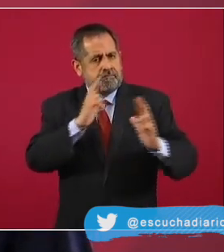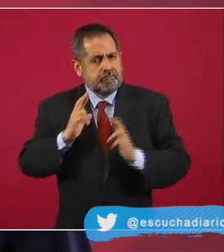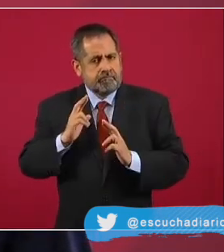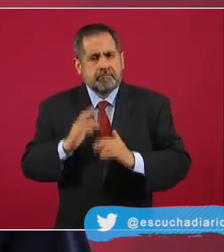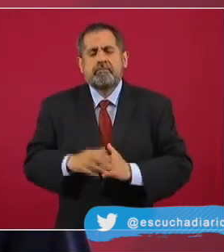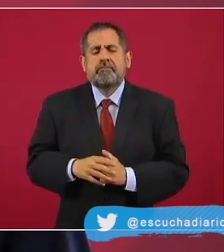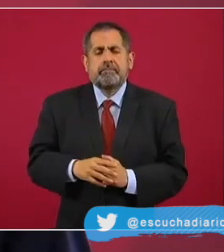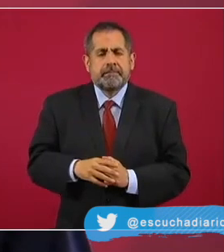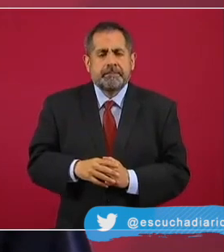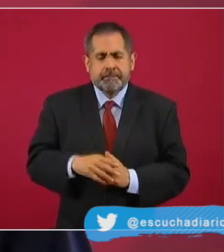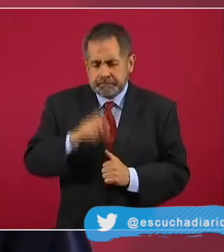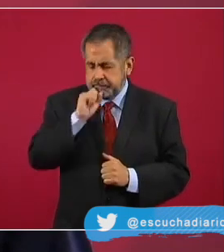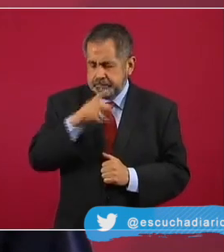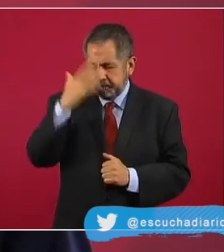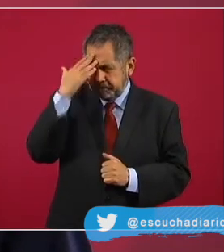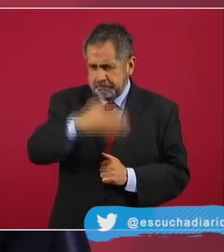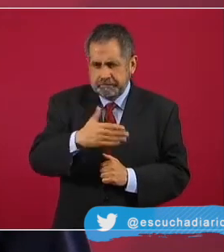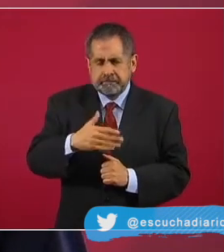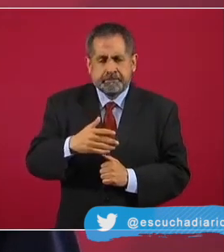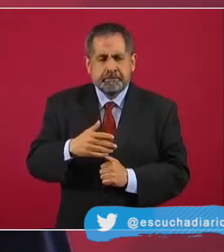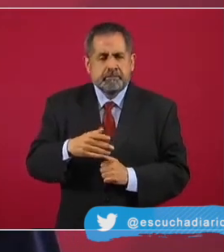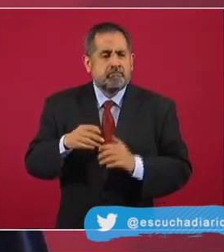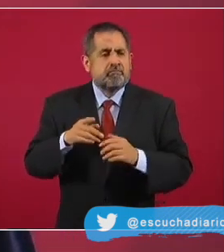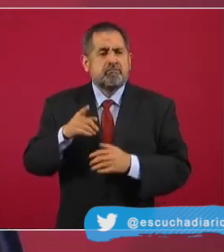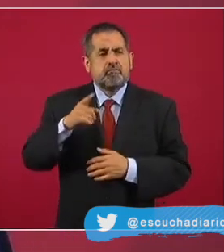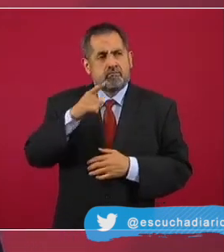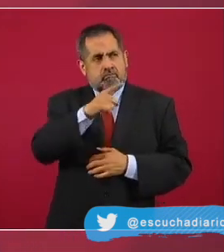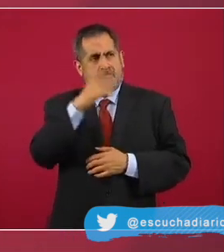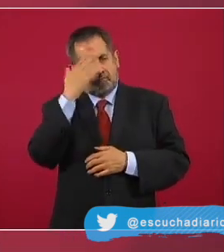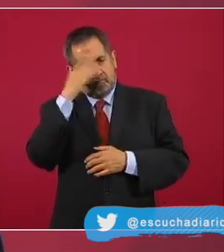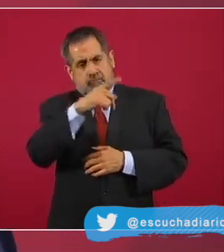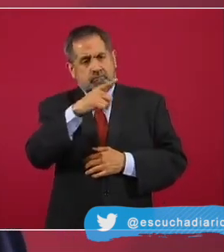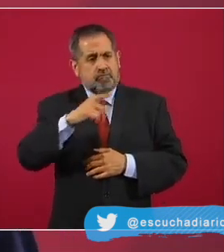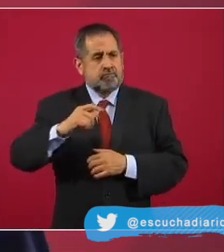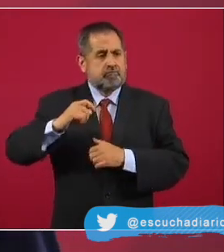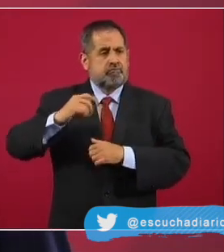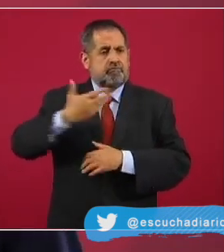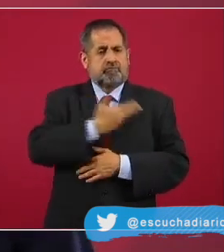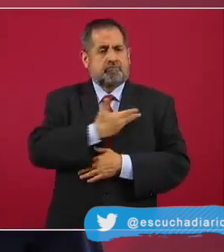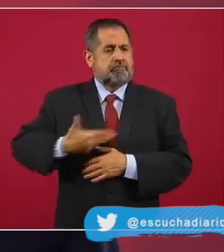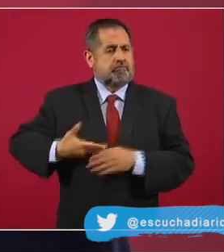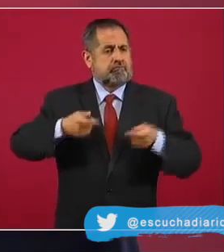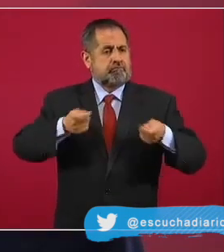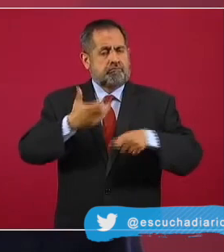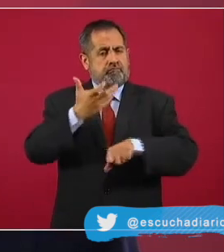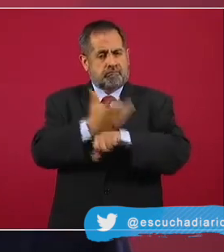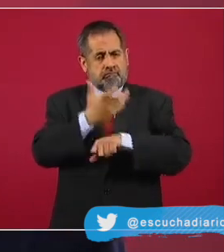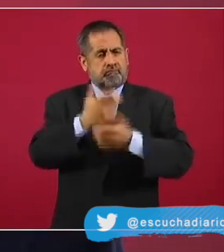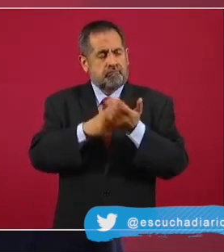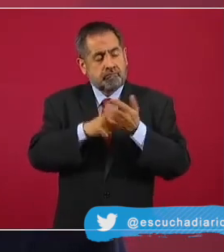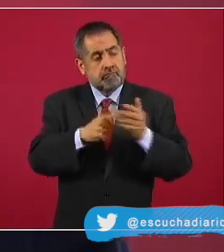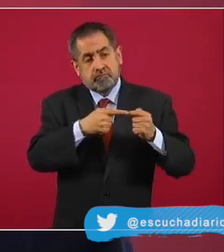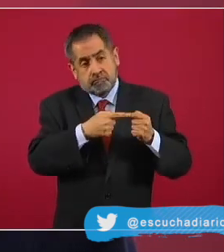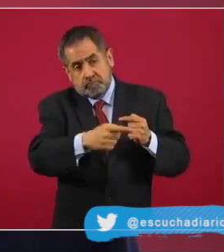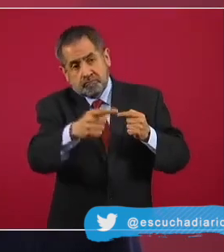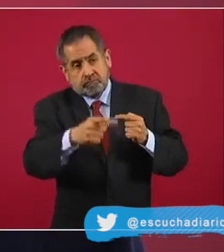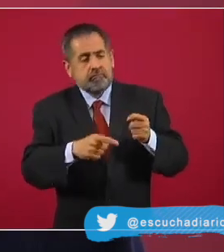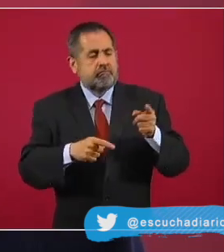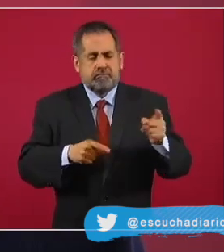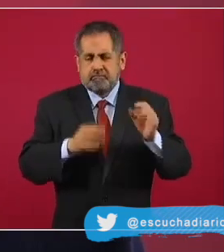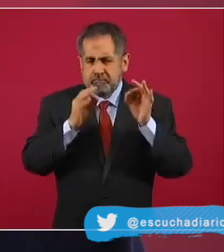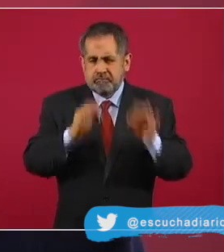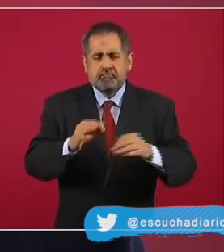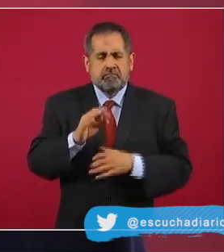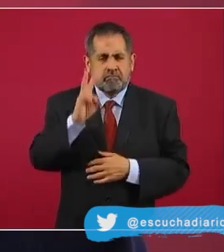Tenemos la certeza de que con usted en la presidencia de Estados Unidos